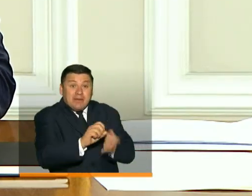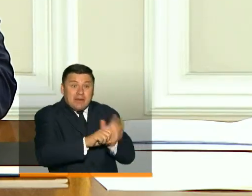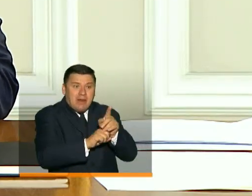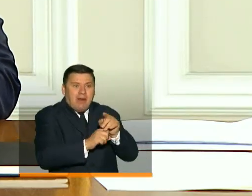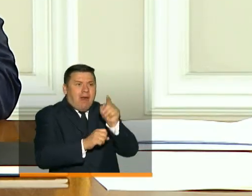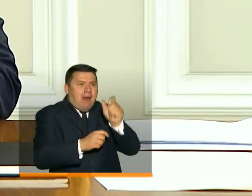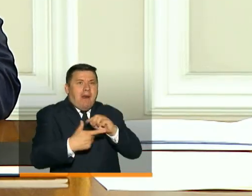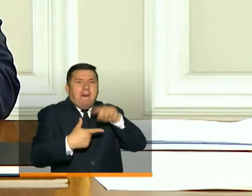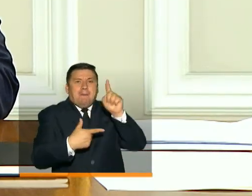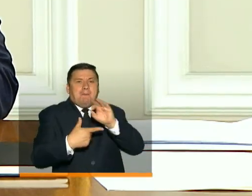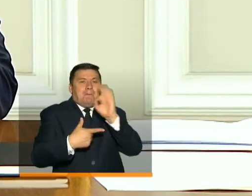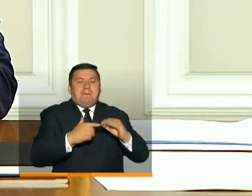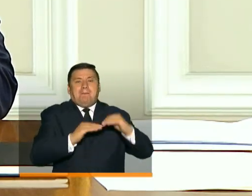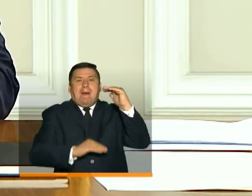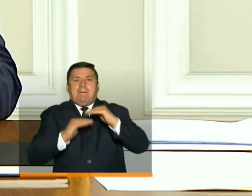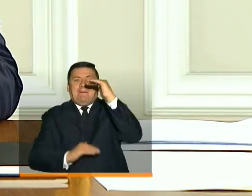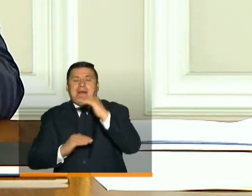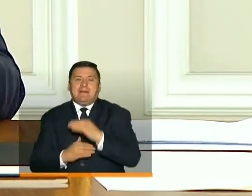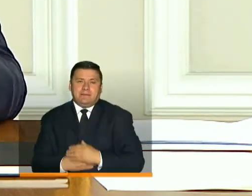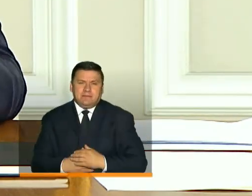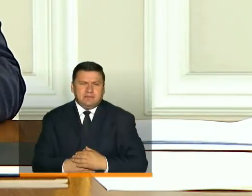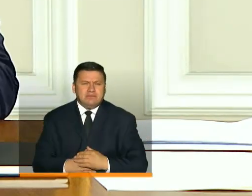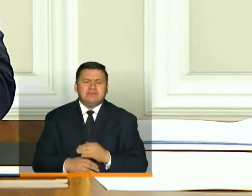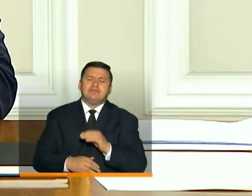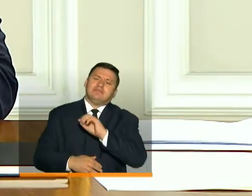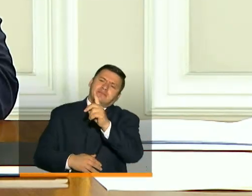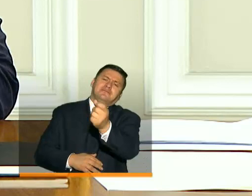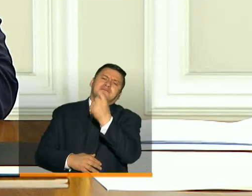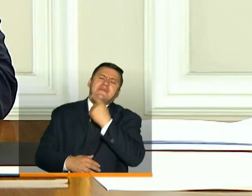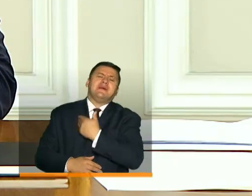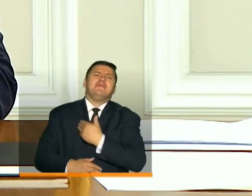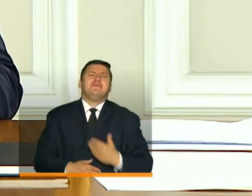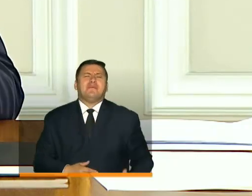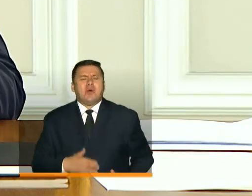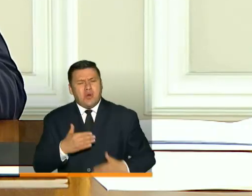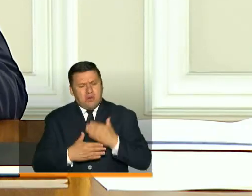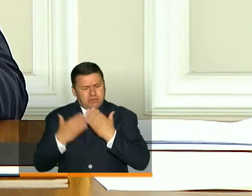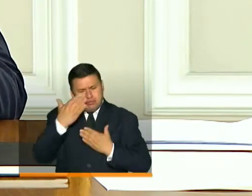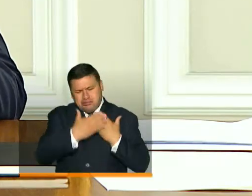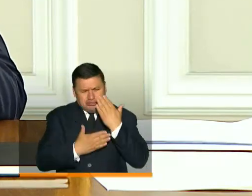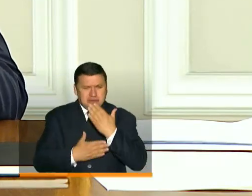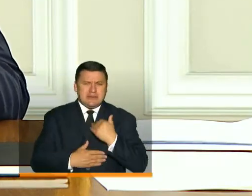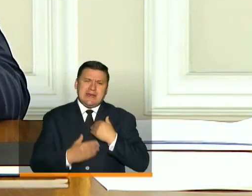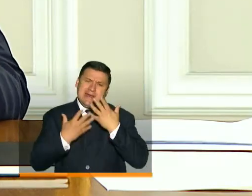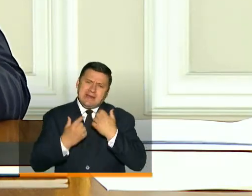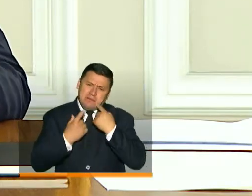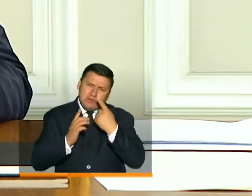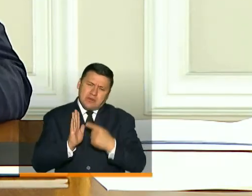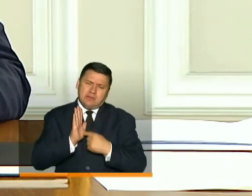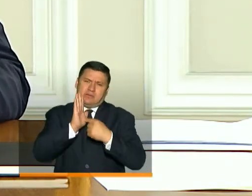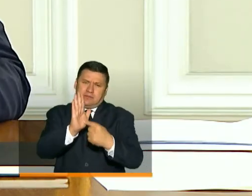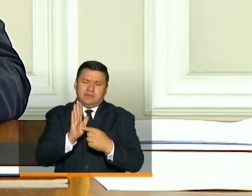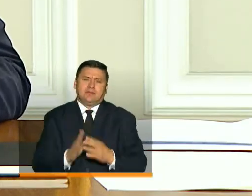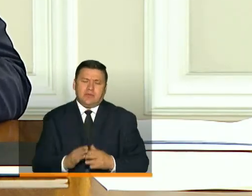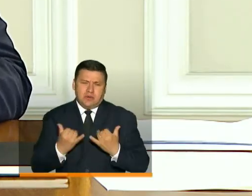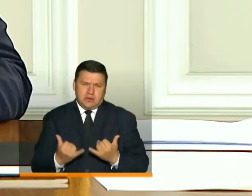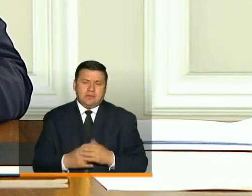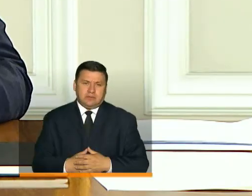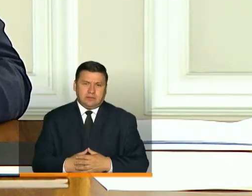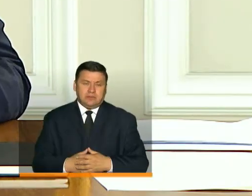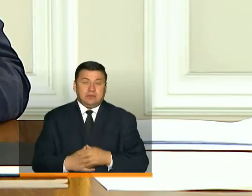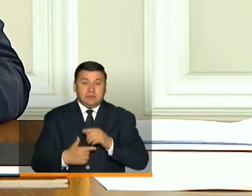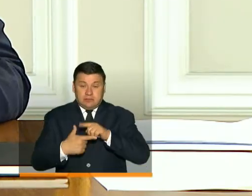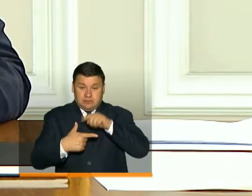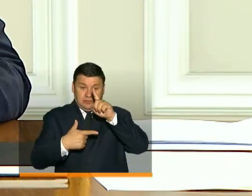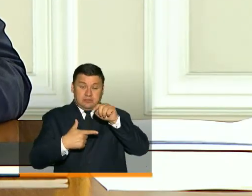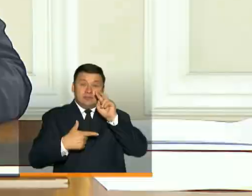que nos hacen con mucha frecuencia es, bueno, presidente, ¿cómo está avanzando Colombia en términos de pruebas? Y eso es lo que yo quiero también mostrarles hoy. En esta